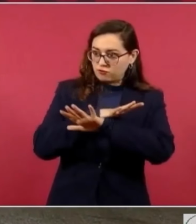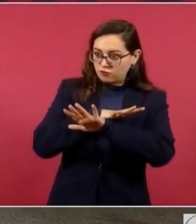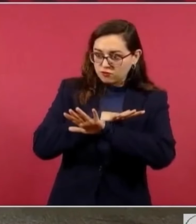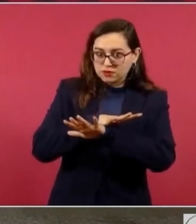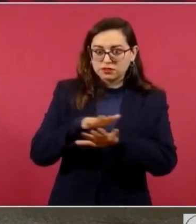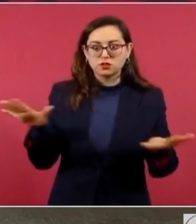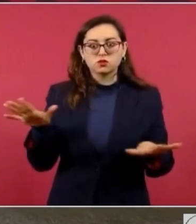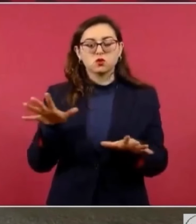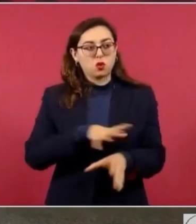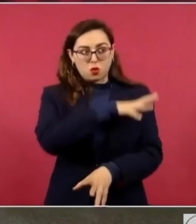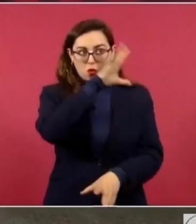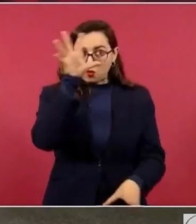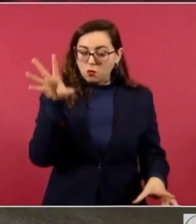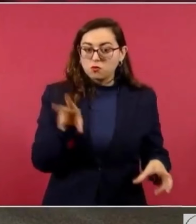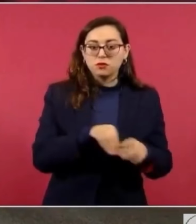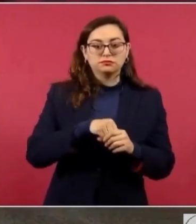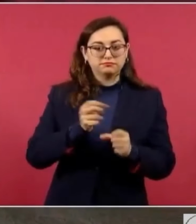todo.